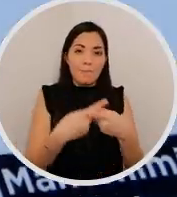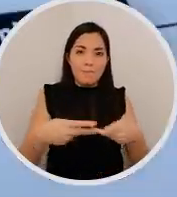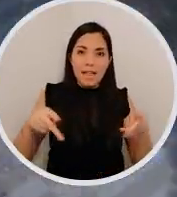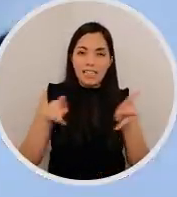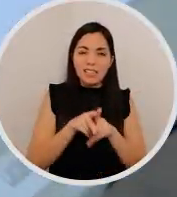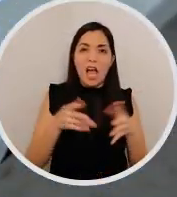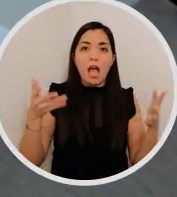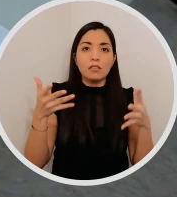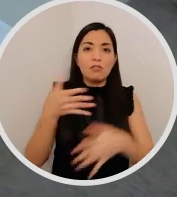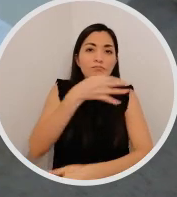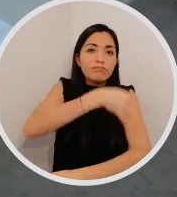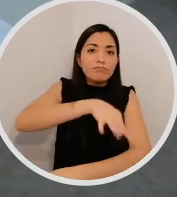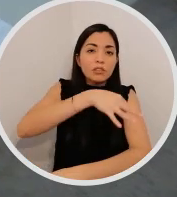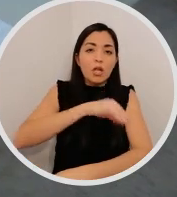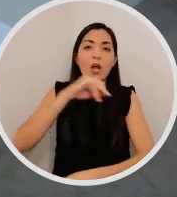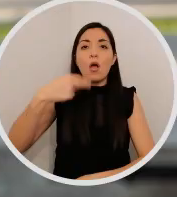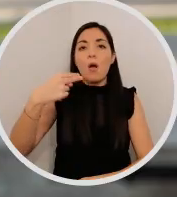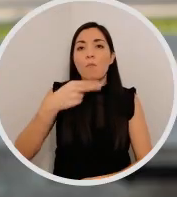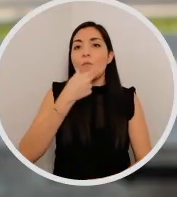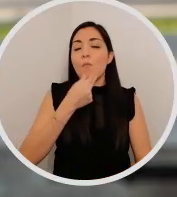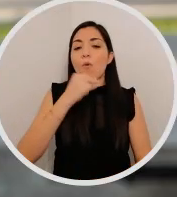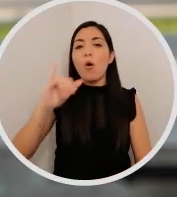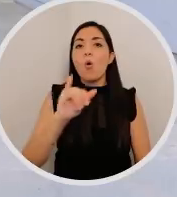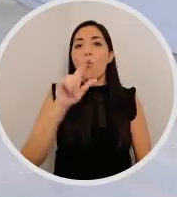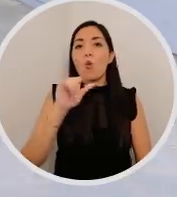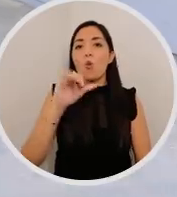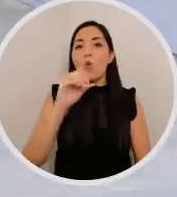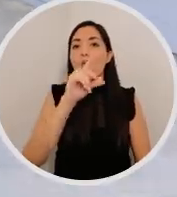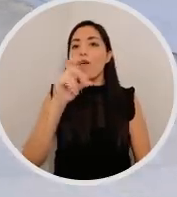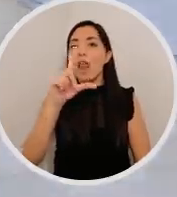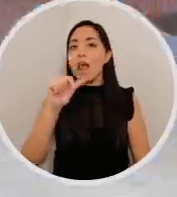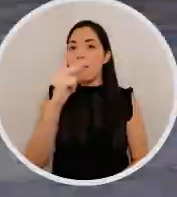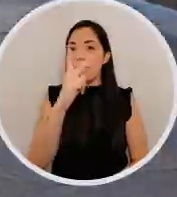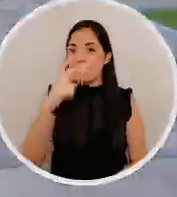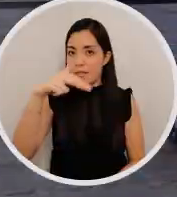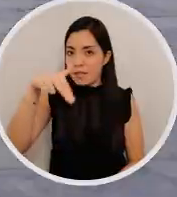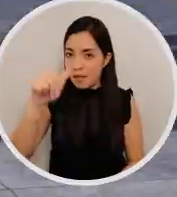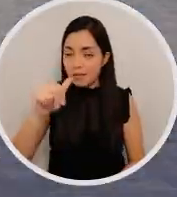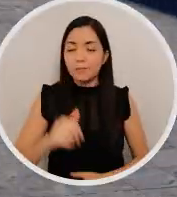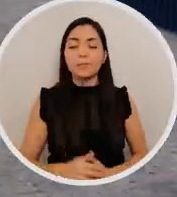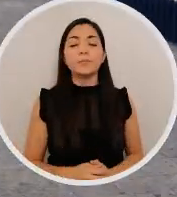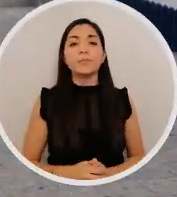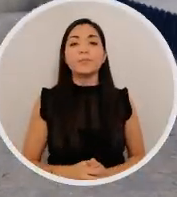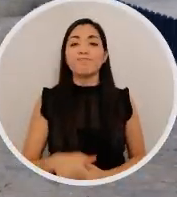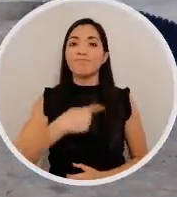concepto arquitectónico del arquitecto Julio de la Peña.